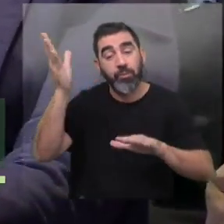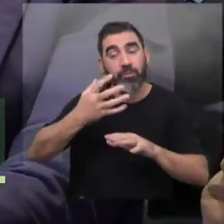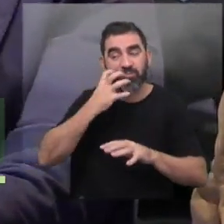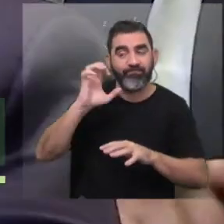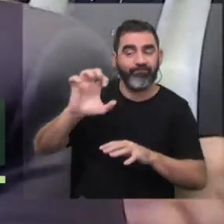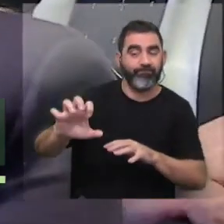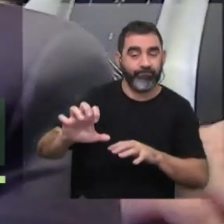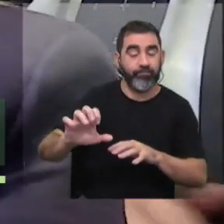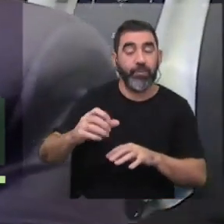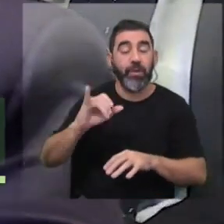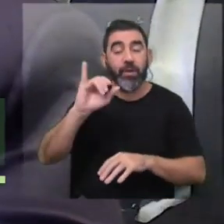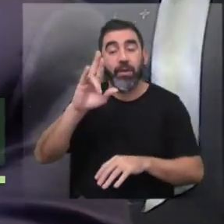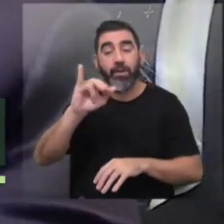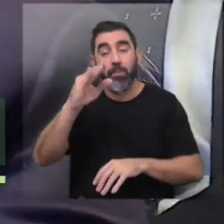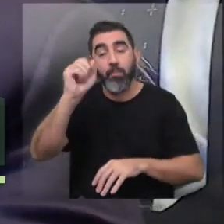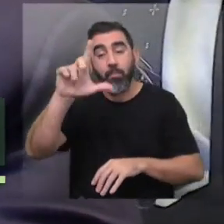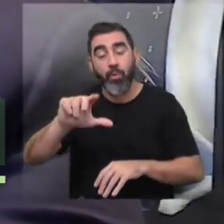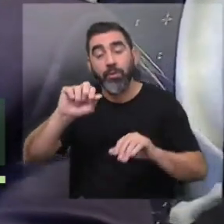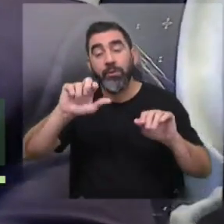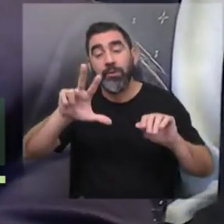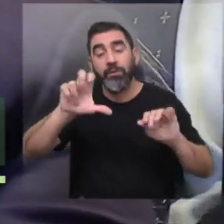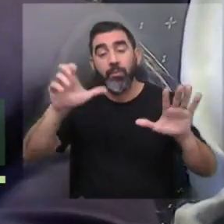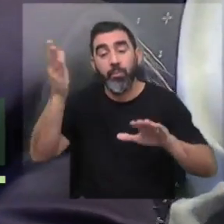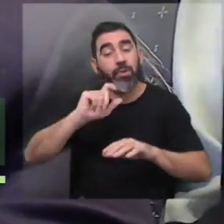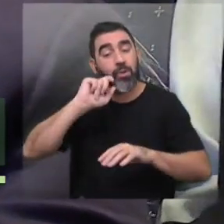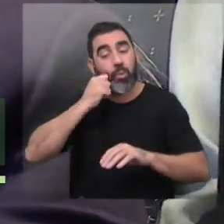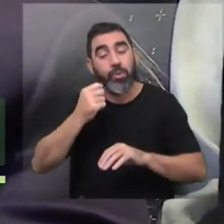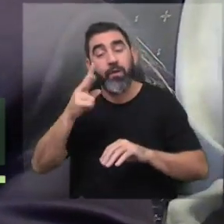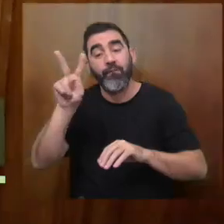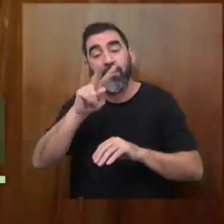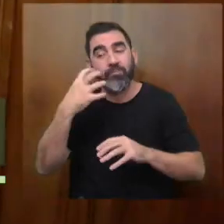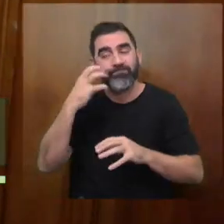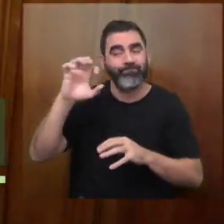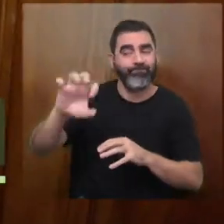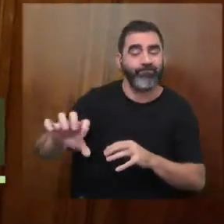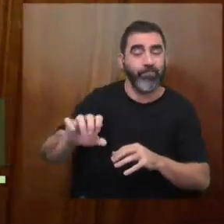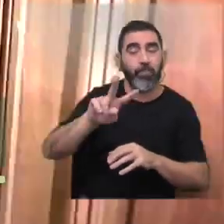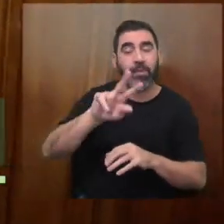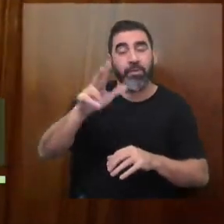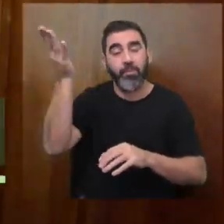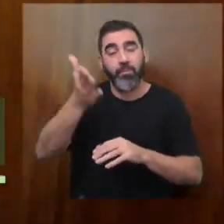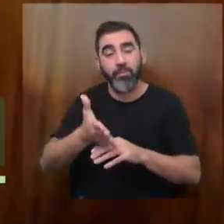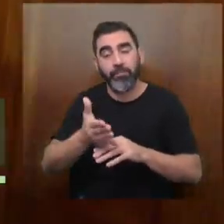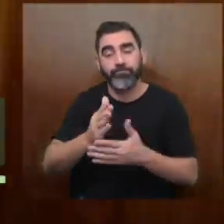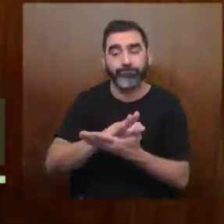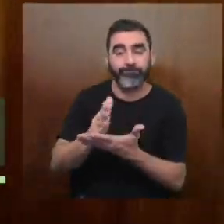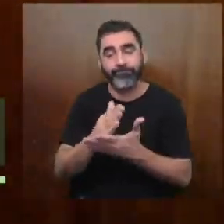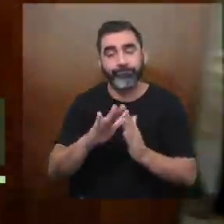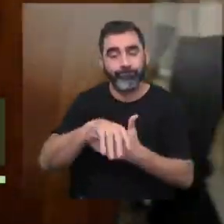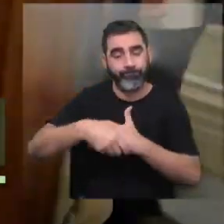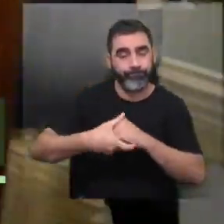de antipatías mientras que Valeria ripol reúne 36 de simpatías 22 de antipatía y un 23 por que prefiri